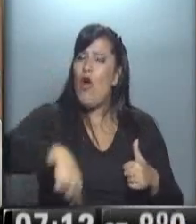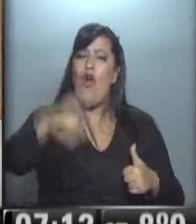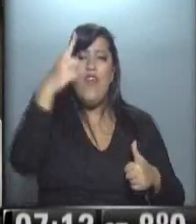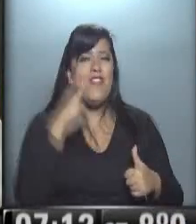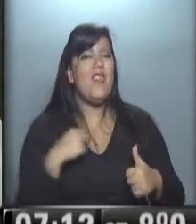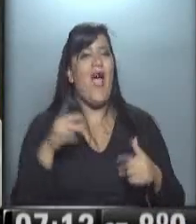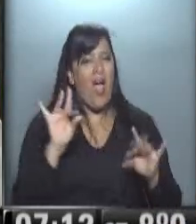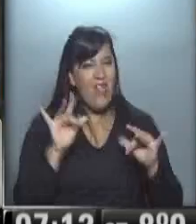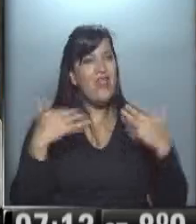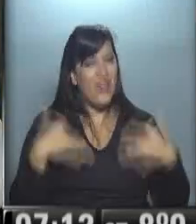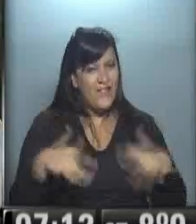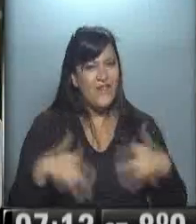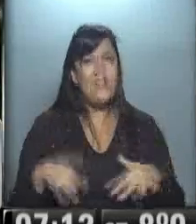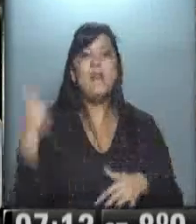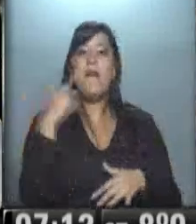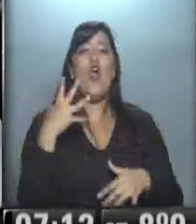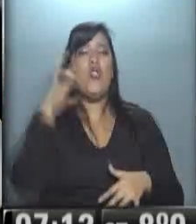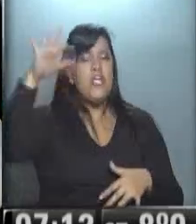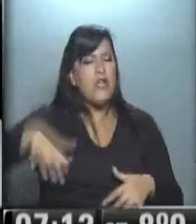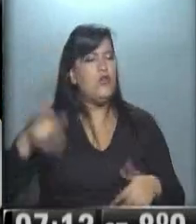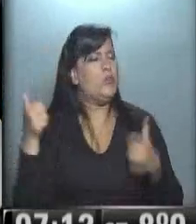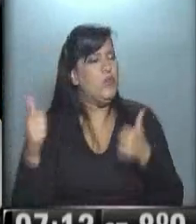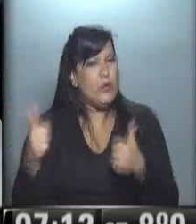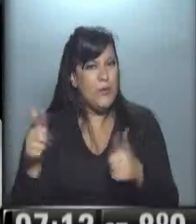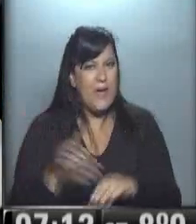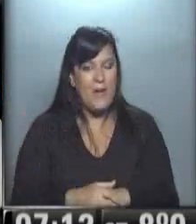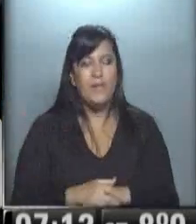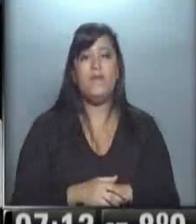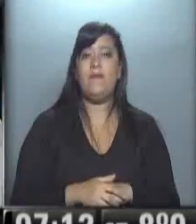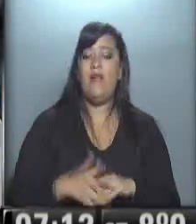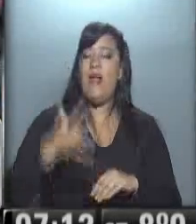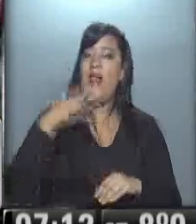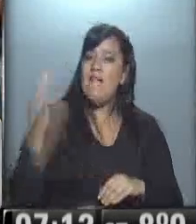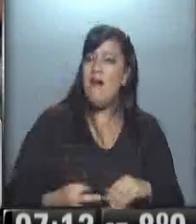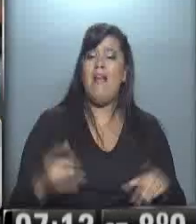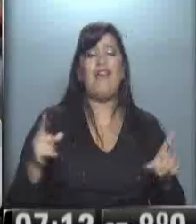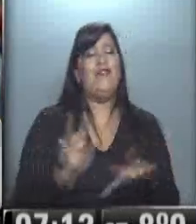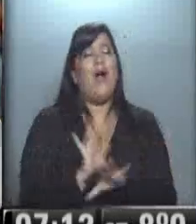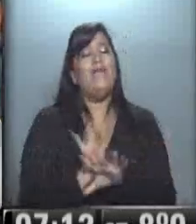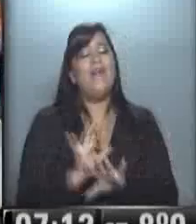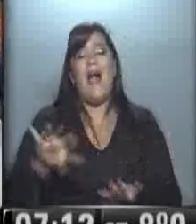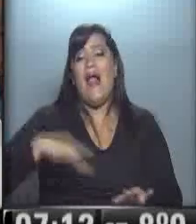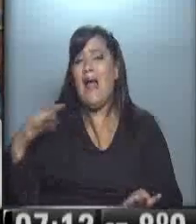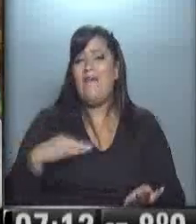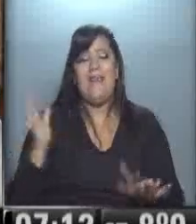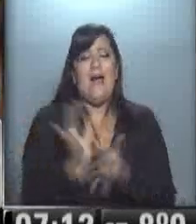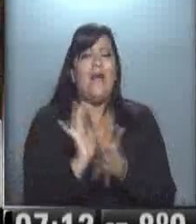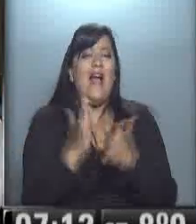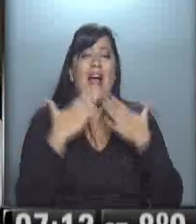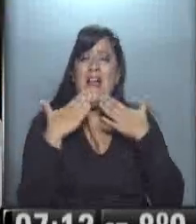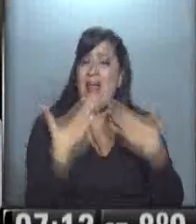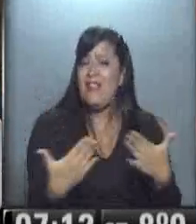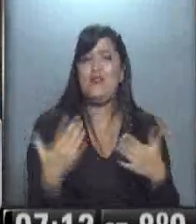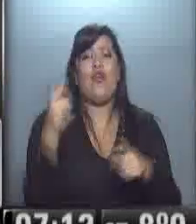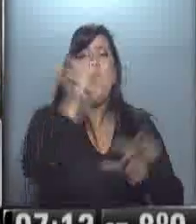crucial. Mi nieto está muy bien. La verdad, yo le agradezco a la vida y a todos los que me han ayudado